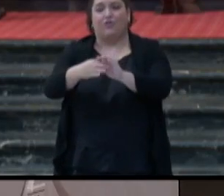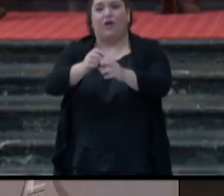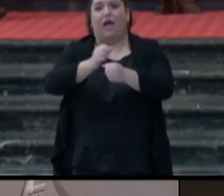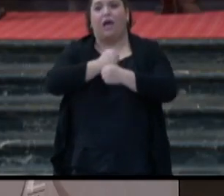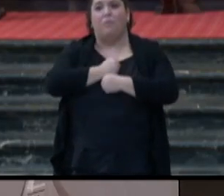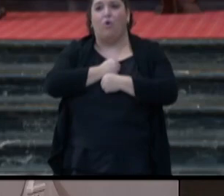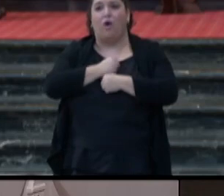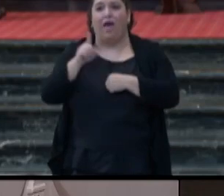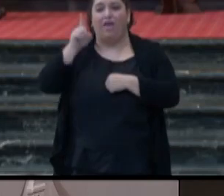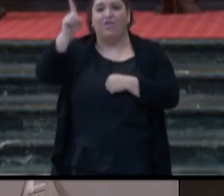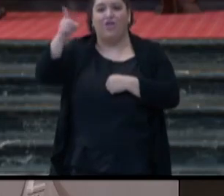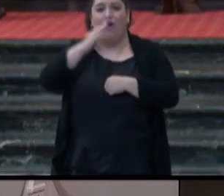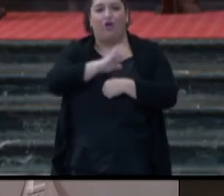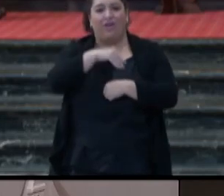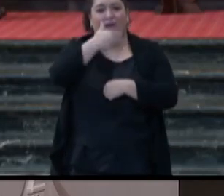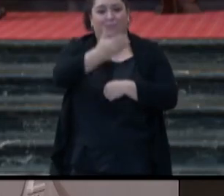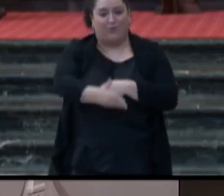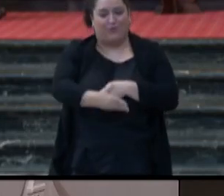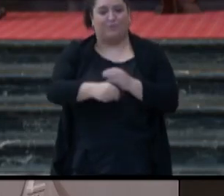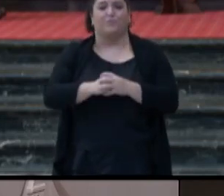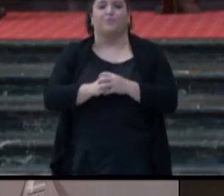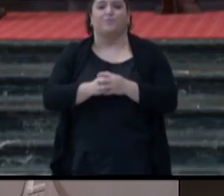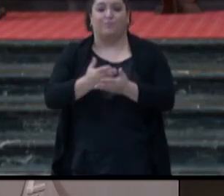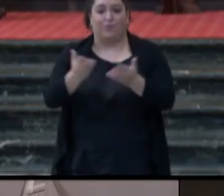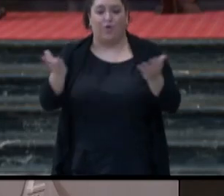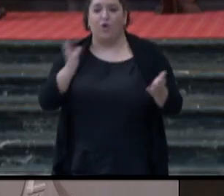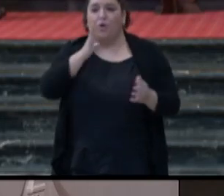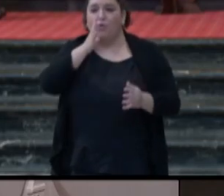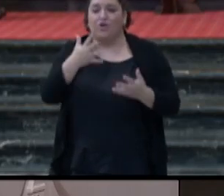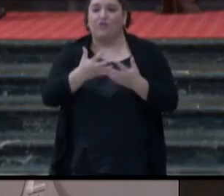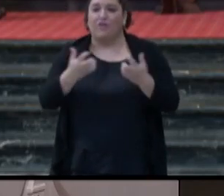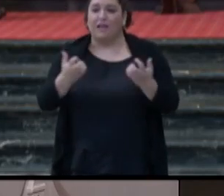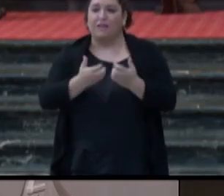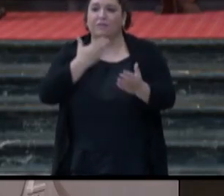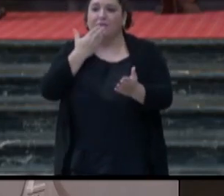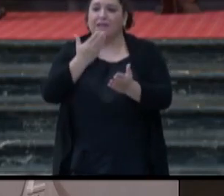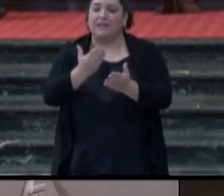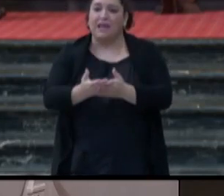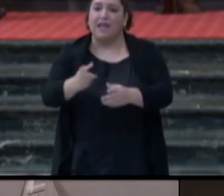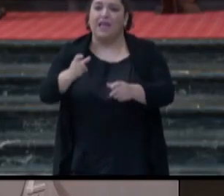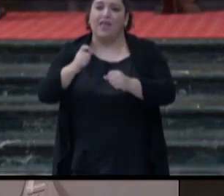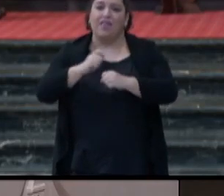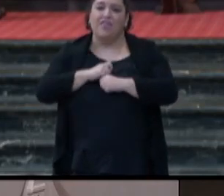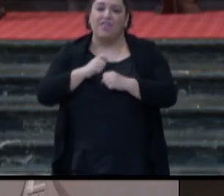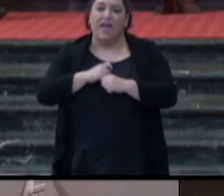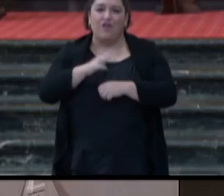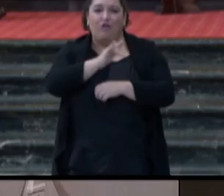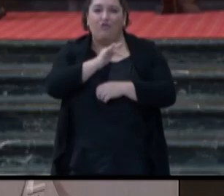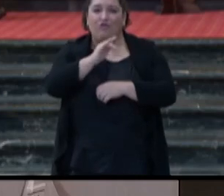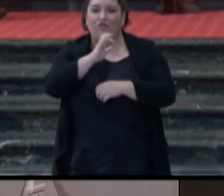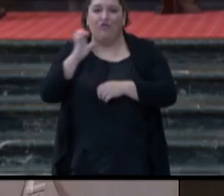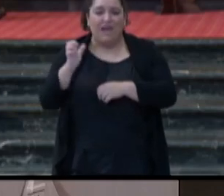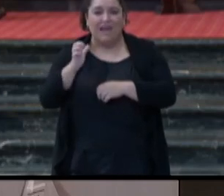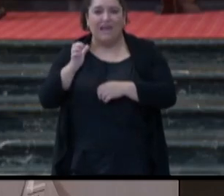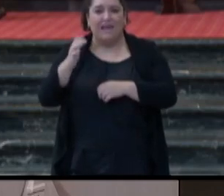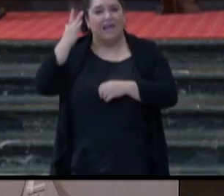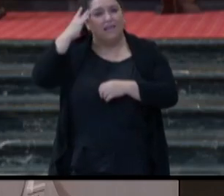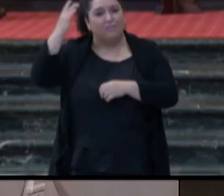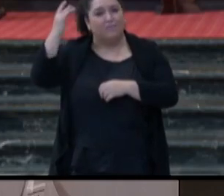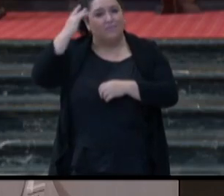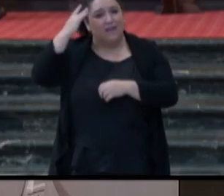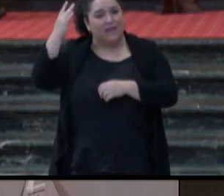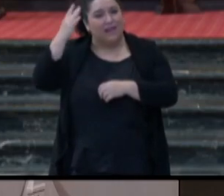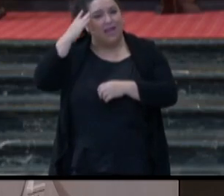al prójimo por eso Hemos pedido en la oración colecta aumenta nuestra fe esperanza y